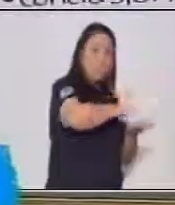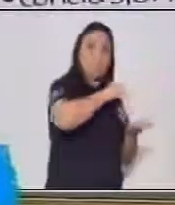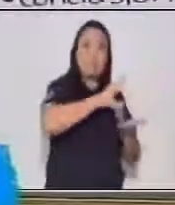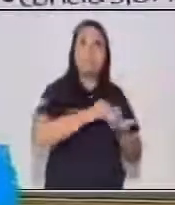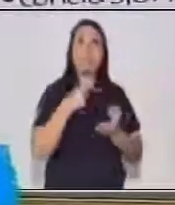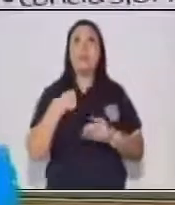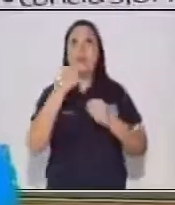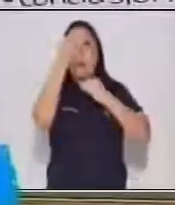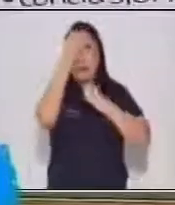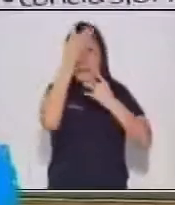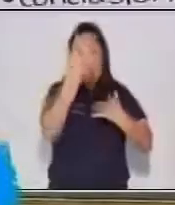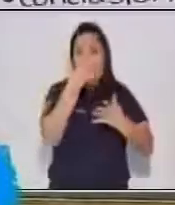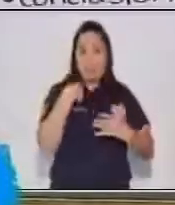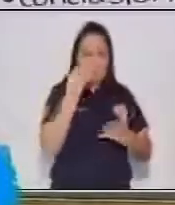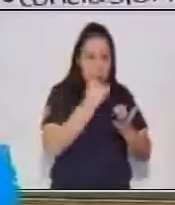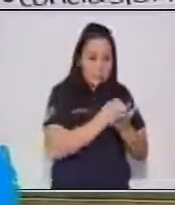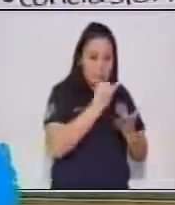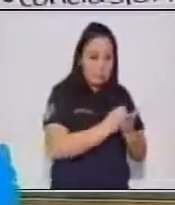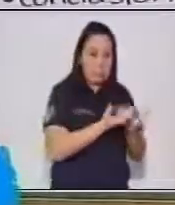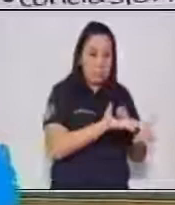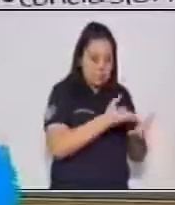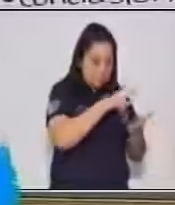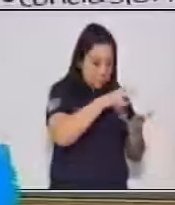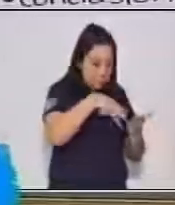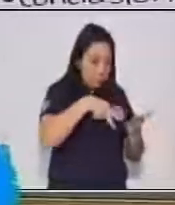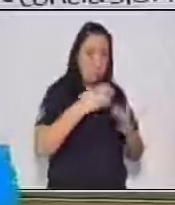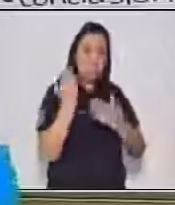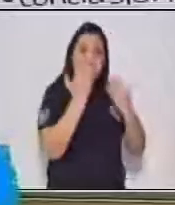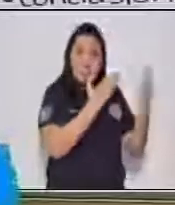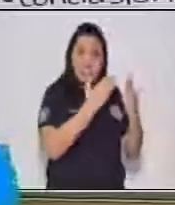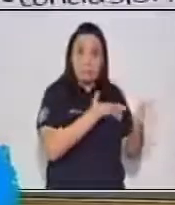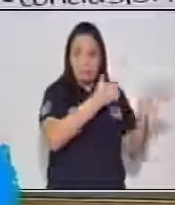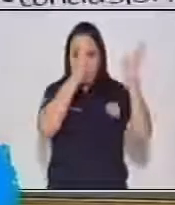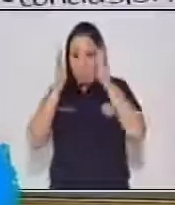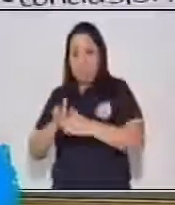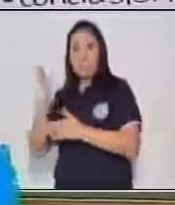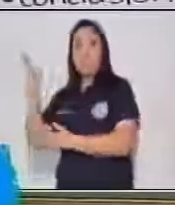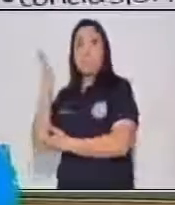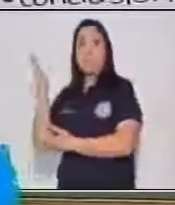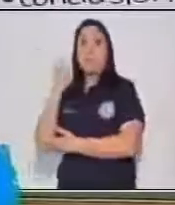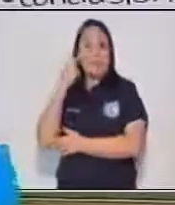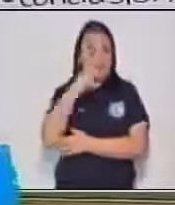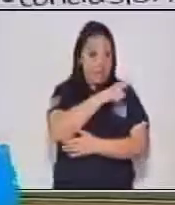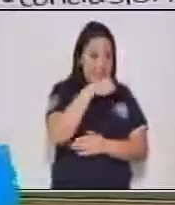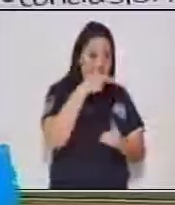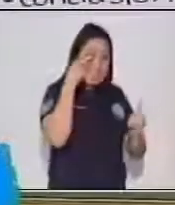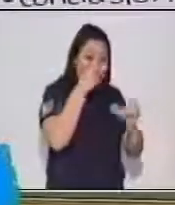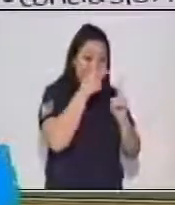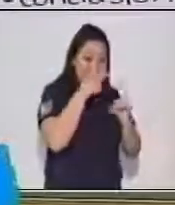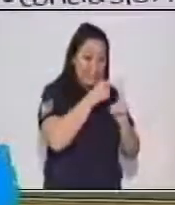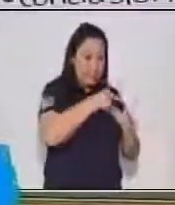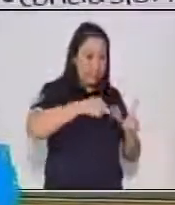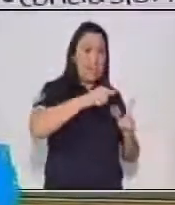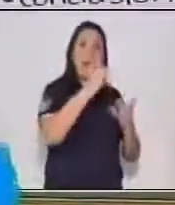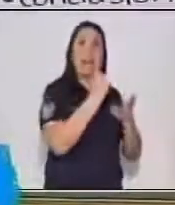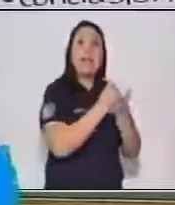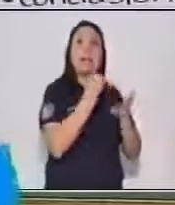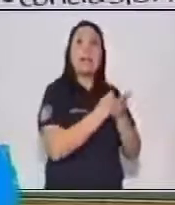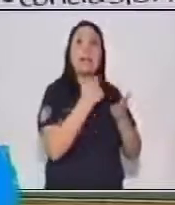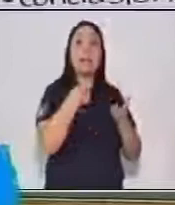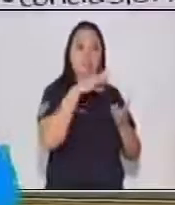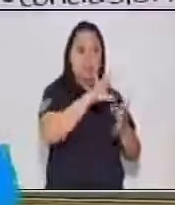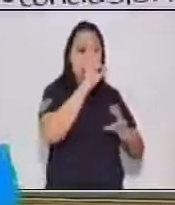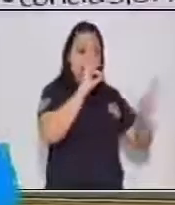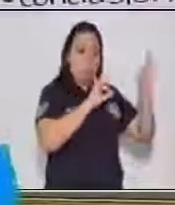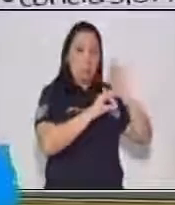información. ¿Qué quiere decir o qué va dentro de este paso? Identificar esas fuentes de información que tú seleccionaste